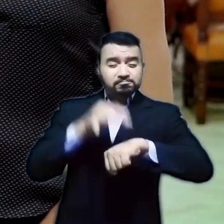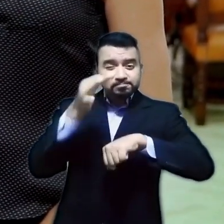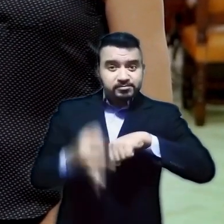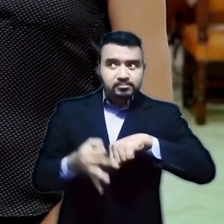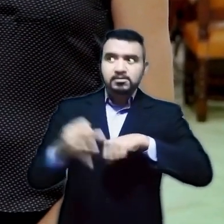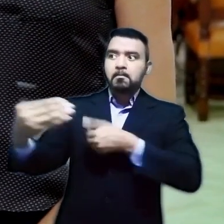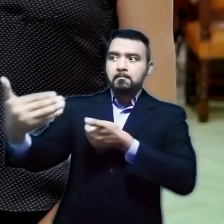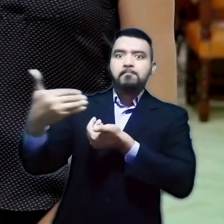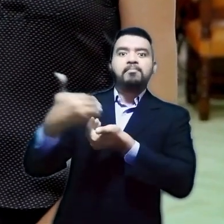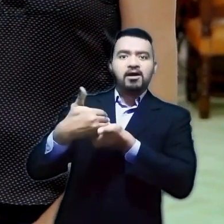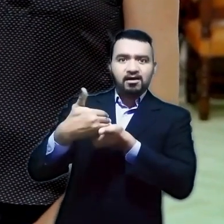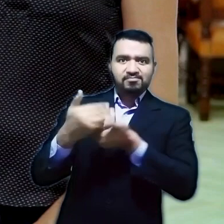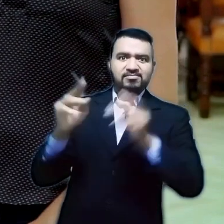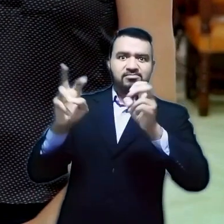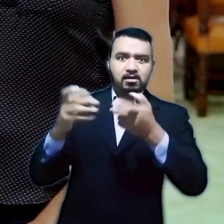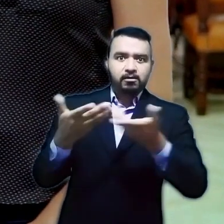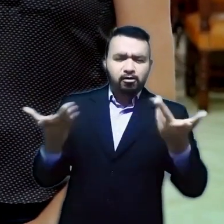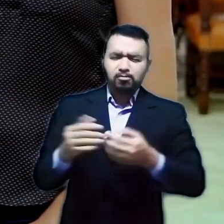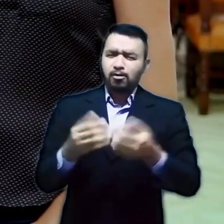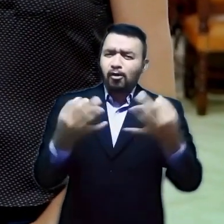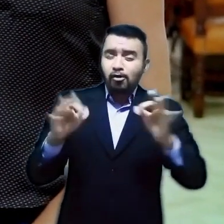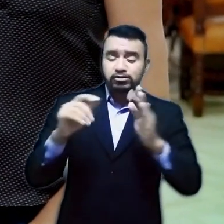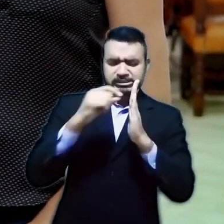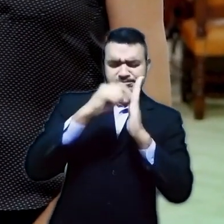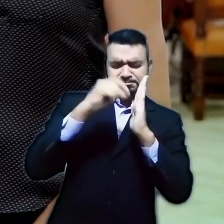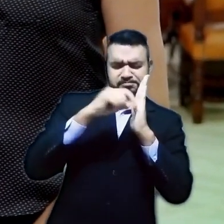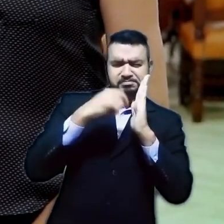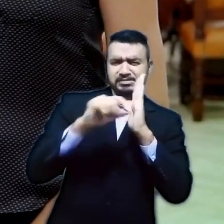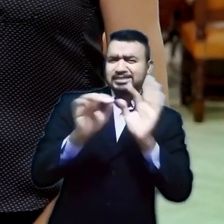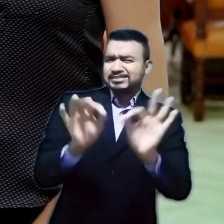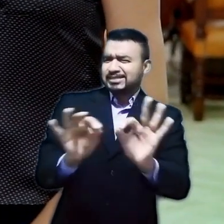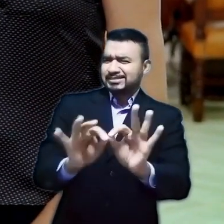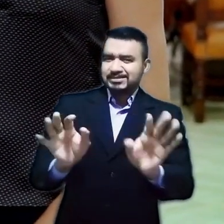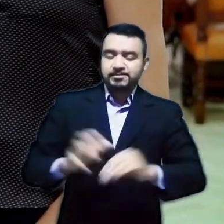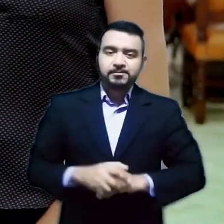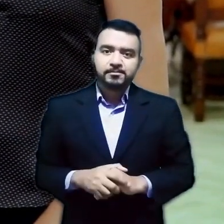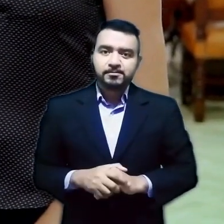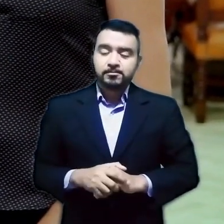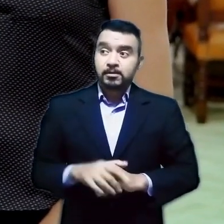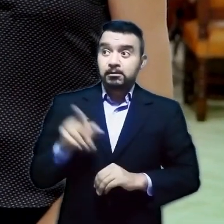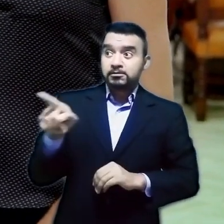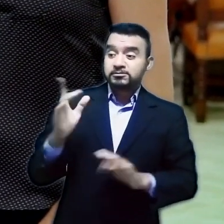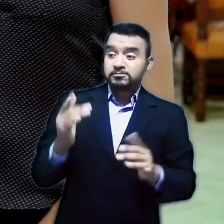para los requisitos, que fueron la verdad mismos. Y hoy me dieron